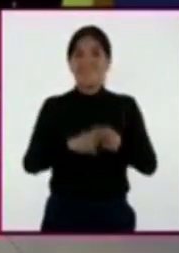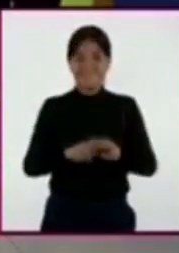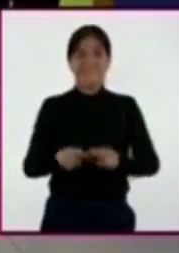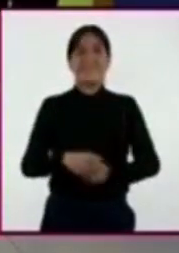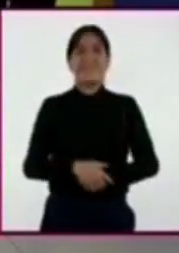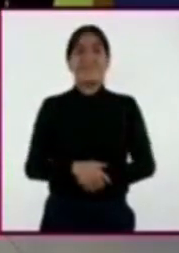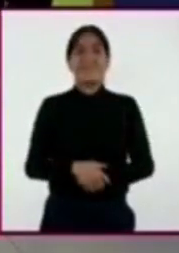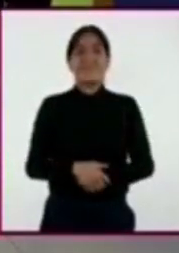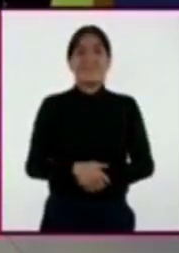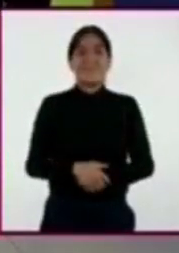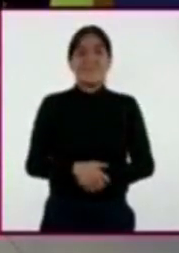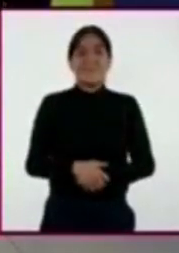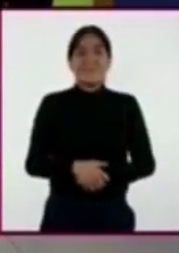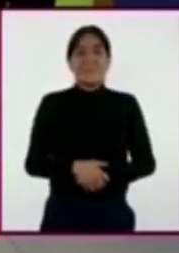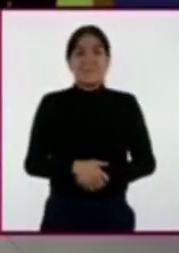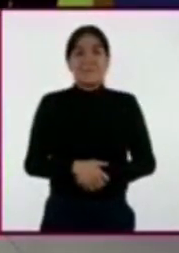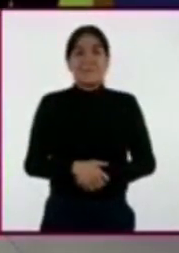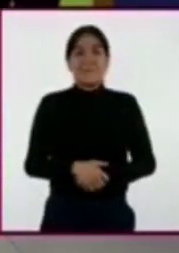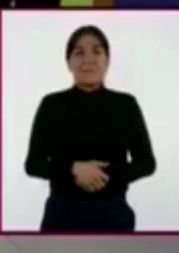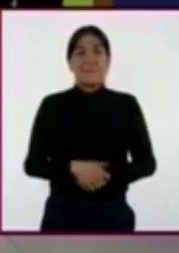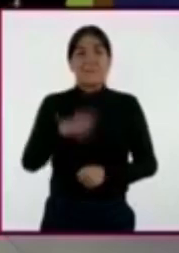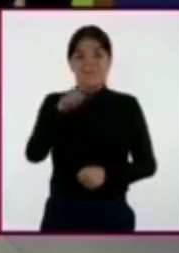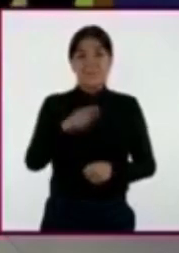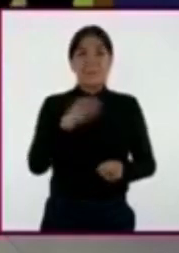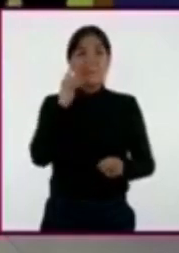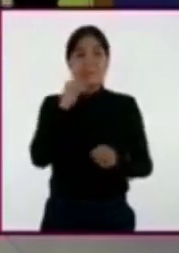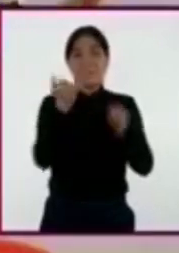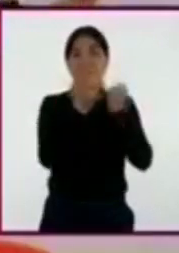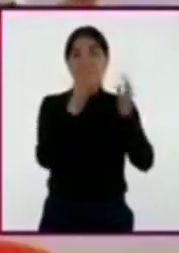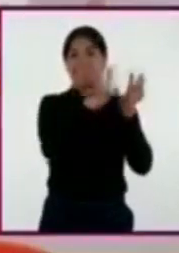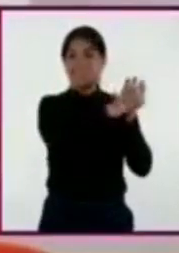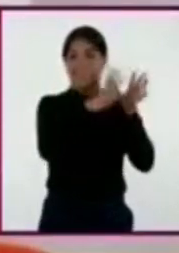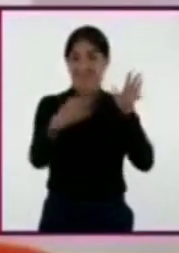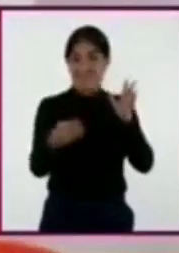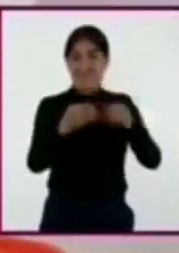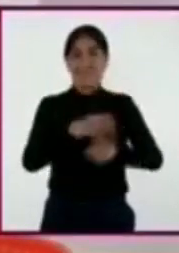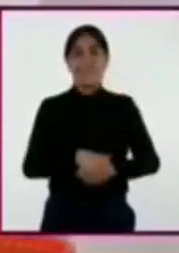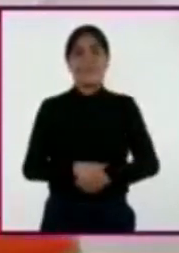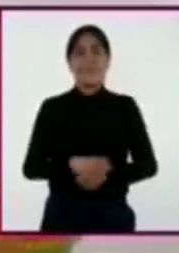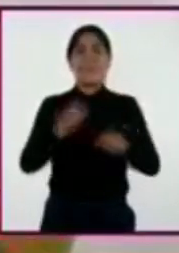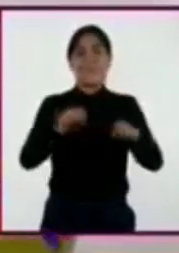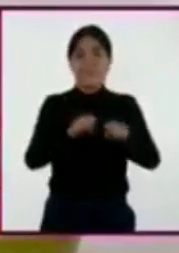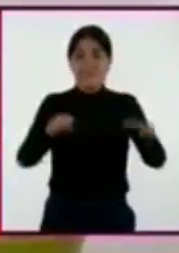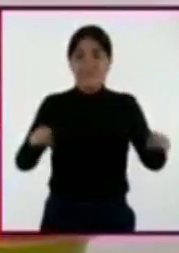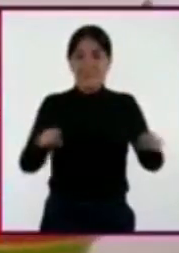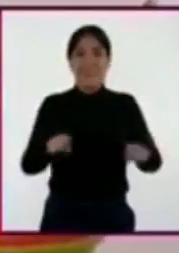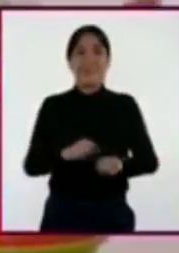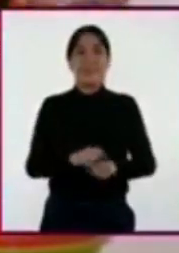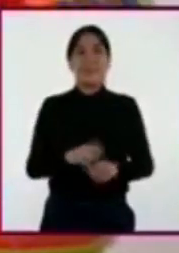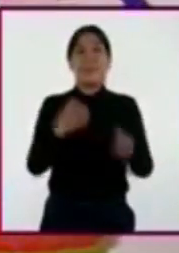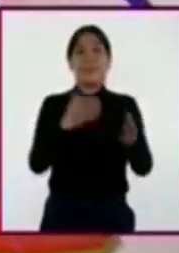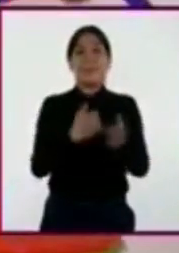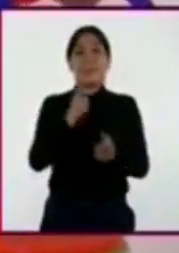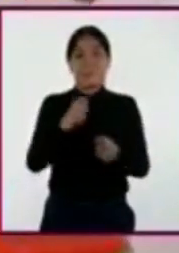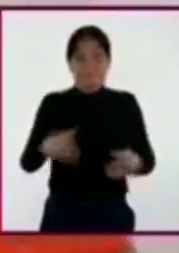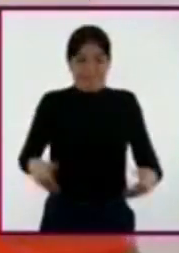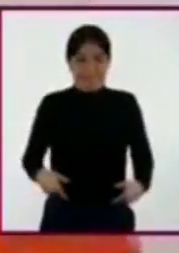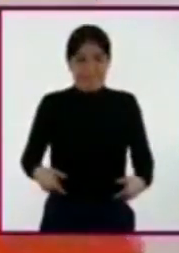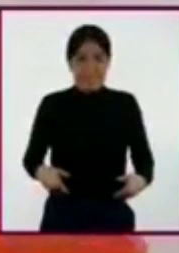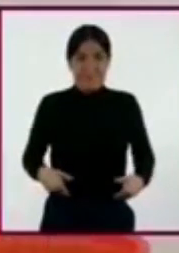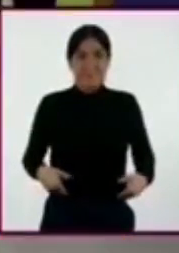Vamos. Vamos a colocar la calceta extendida aproximadamente a la altura de la cintura.